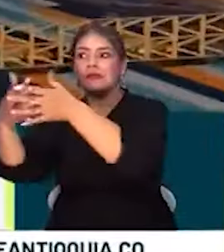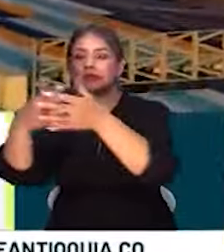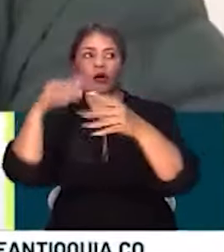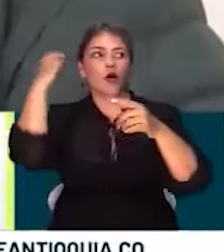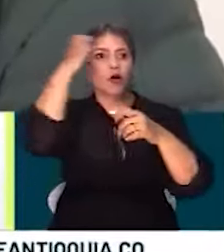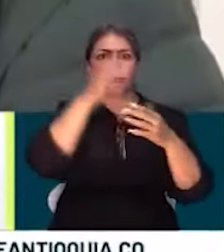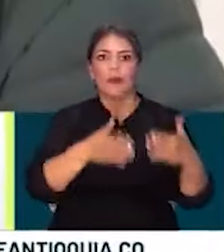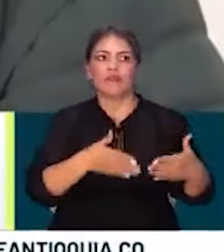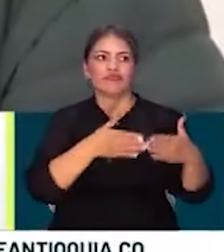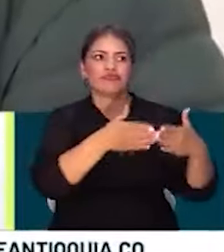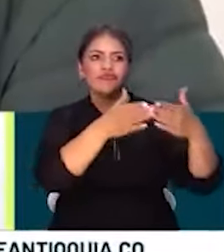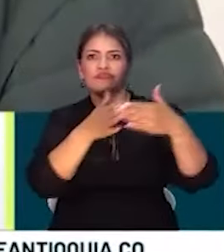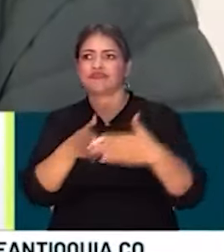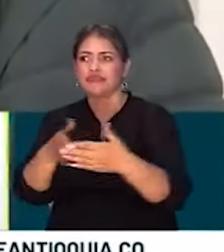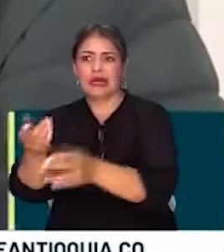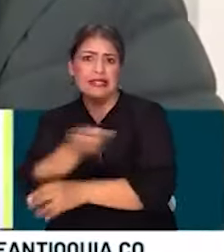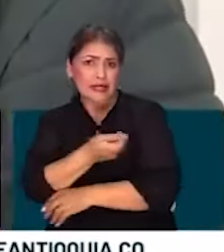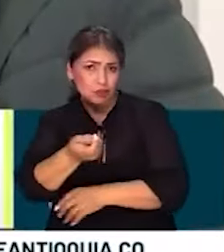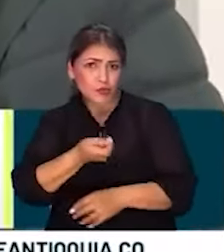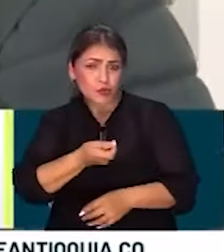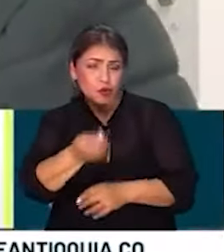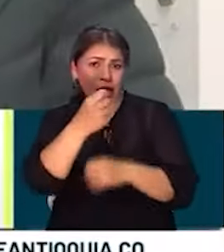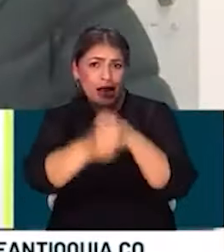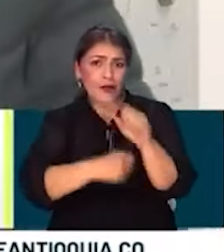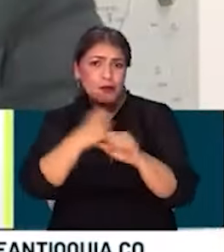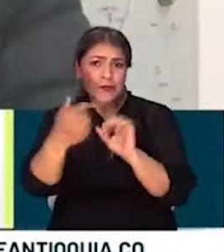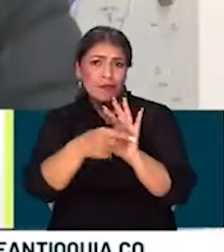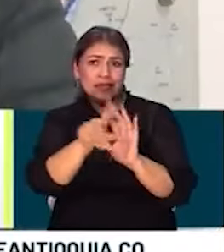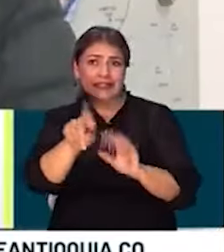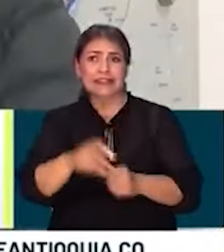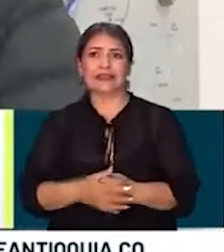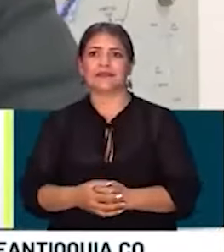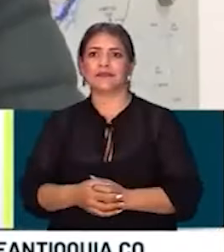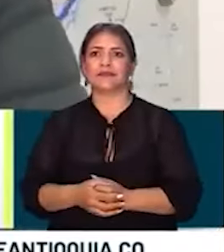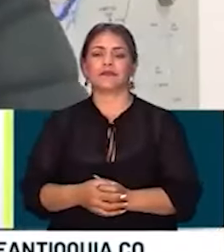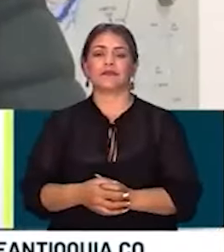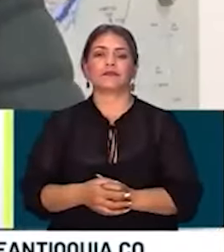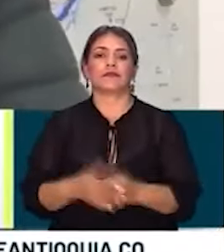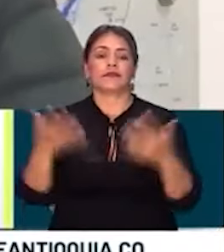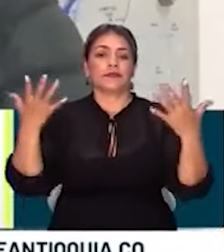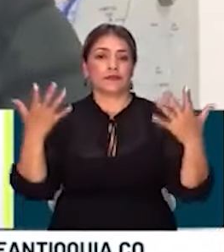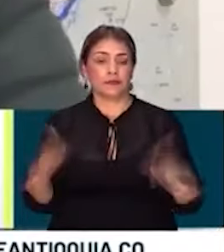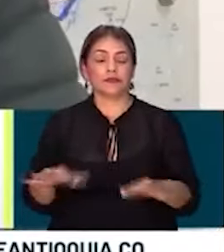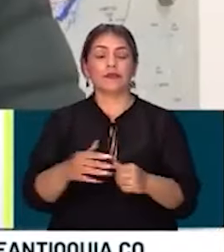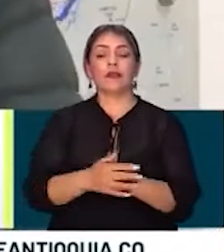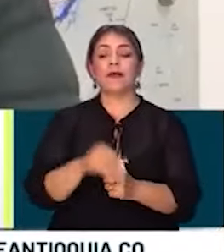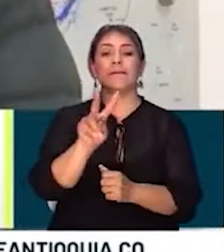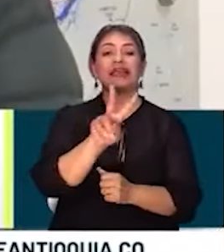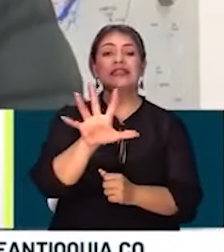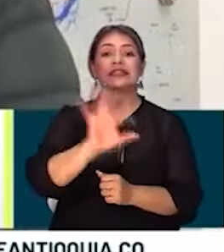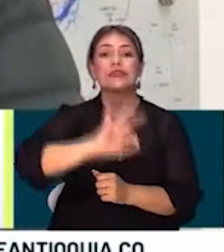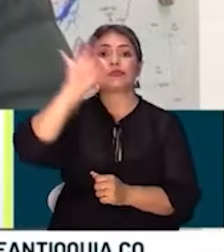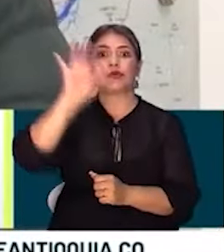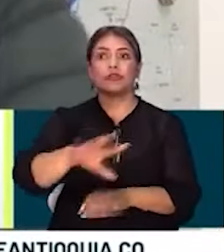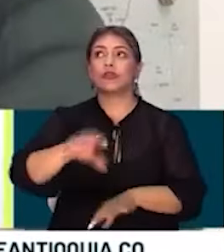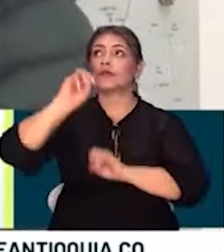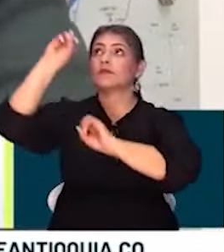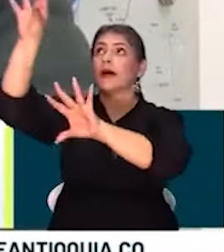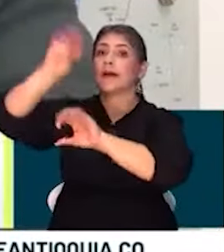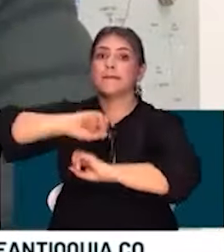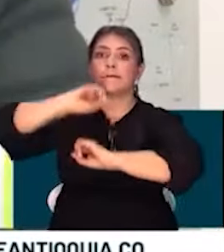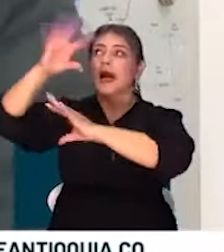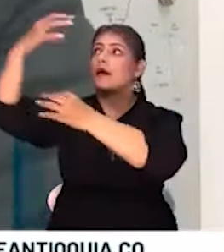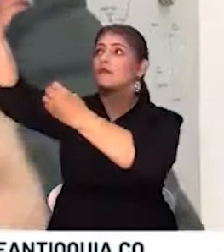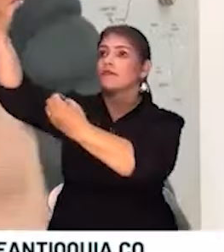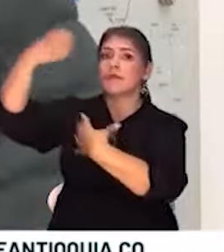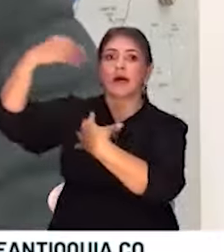operación Y eso nos va a dar la posibilidad de que el 25% de las exportaciones y las importaciones del país